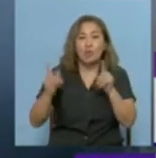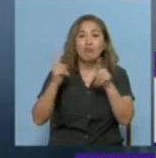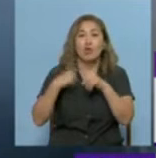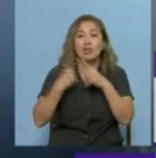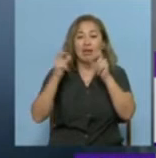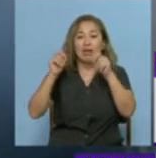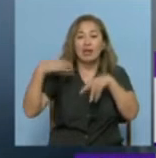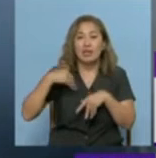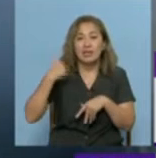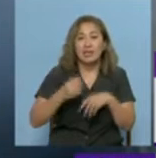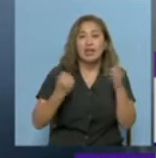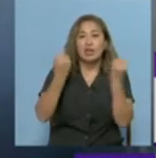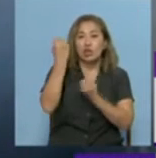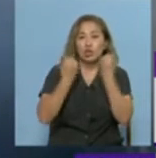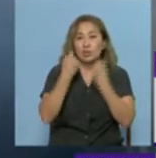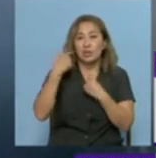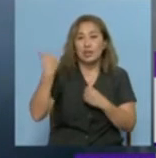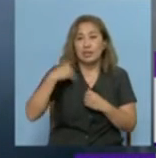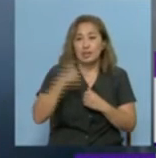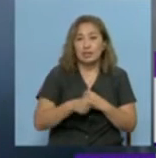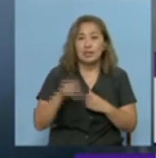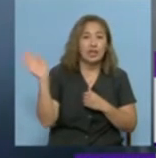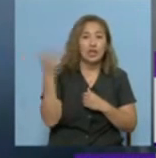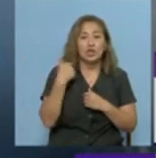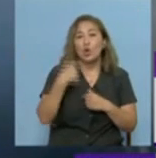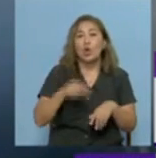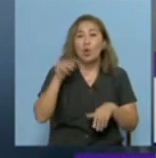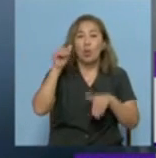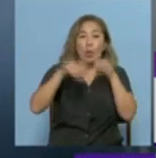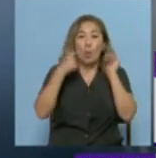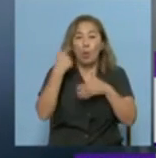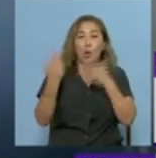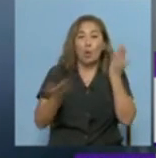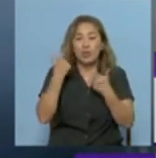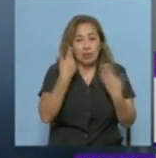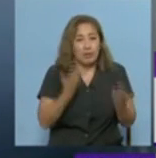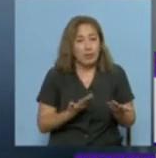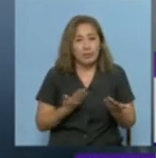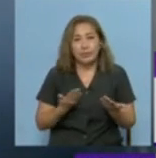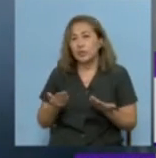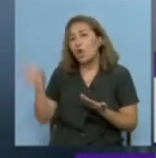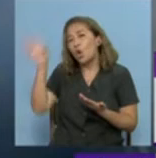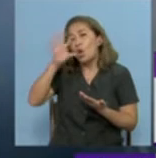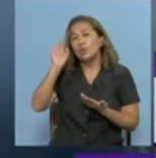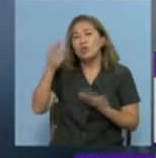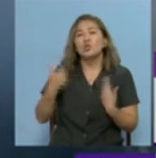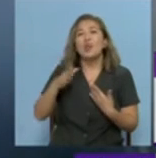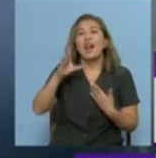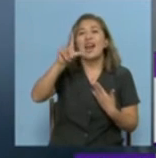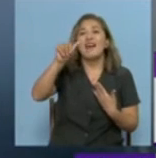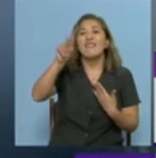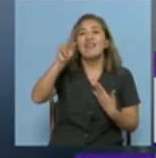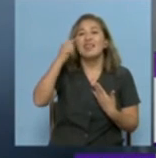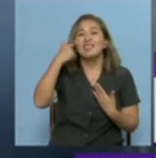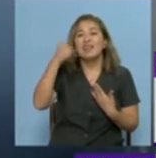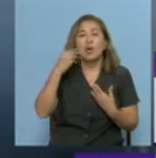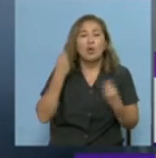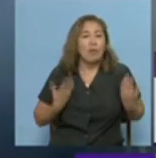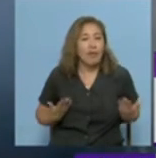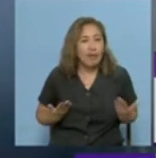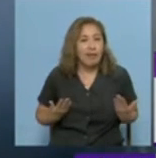política argentina, en la economía argentina, es la que predomina en todas las encuestas hoy en Argentina. ¿Qué opinión le merece Lavagna, Agustín